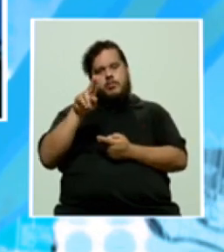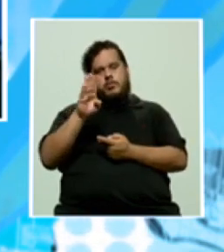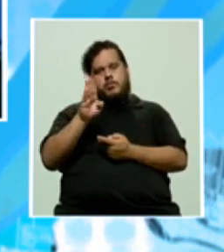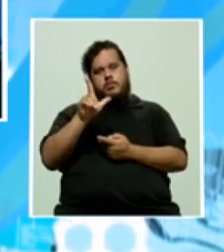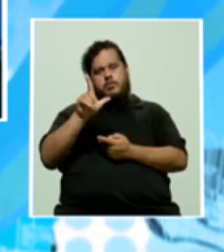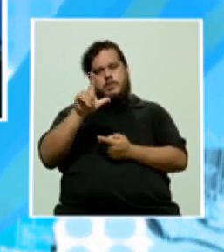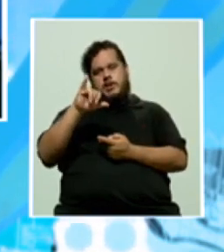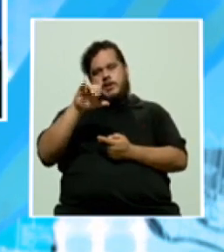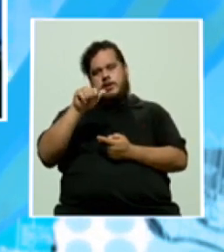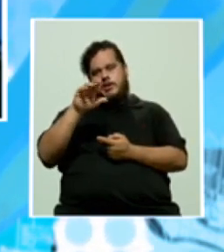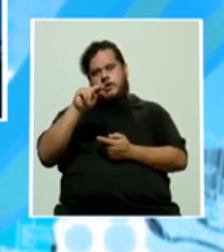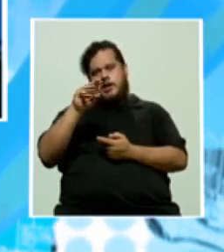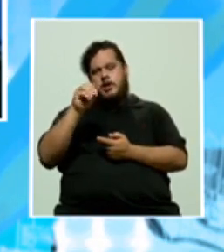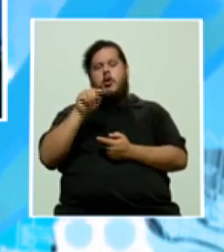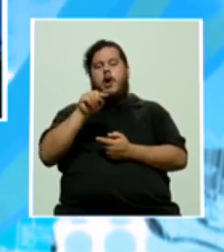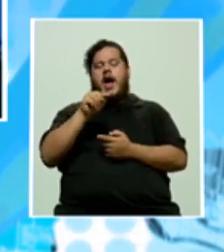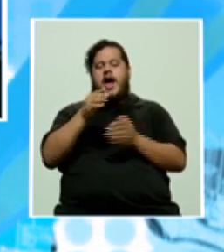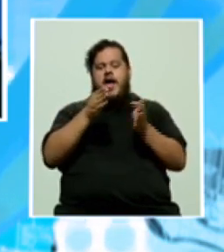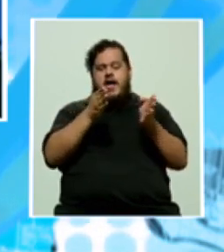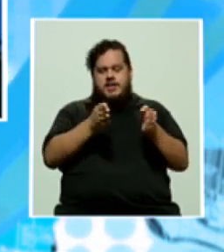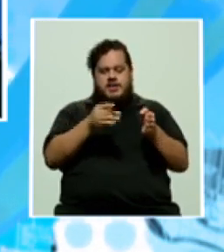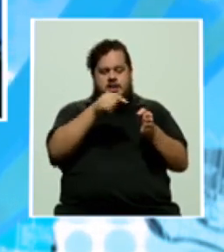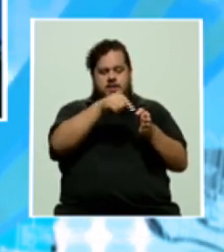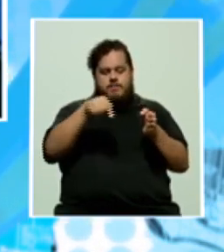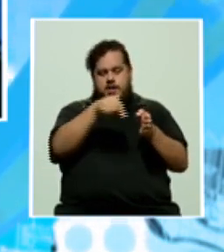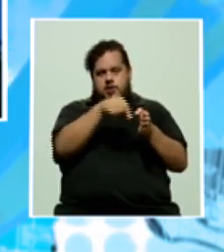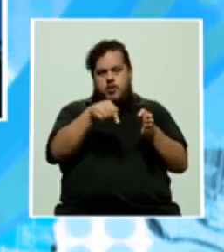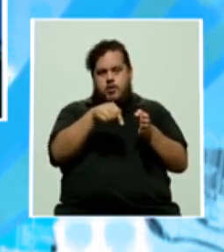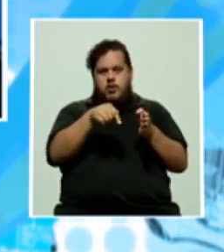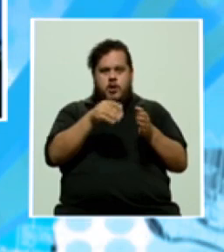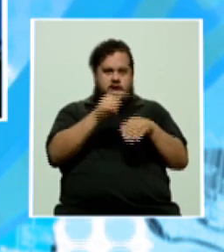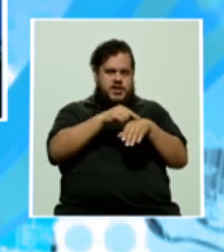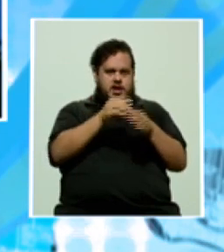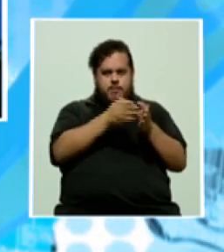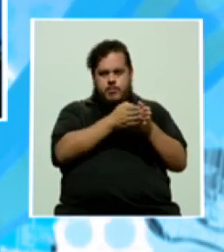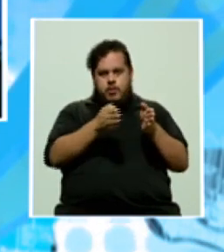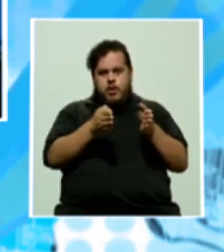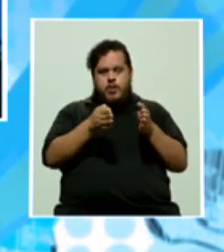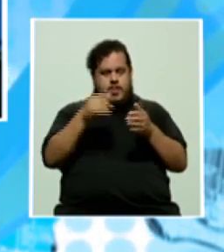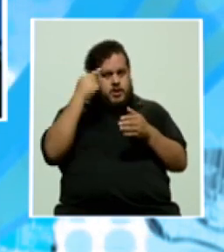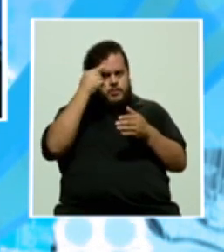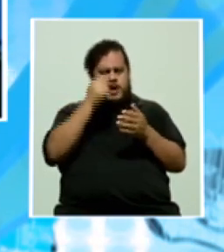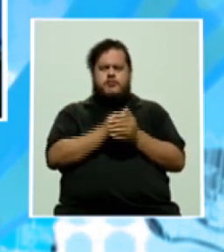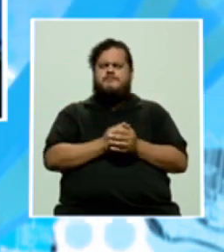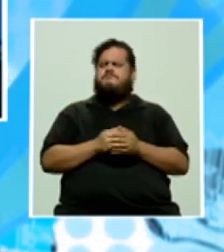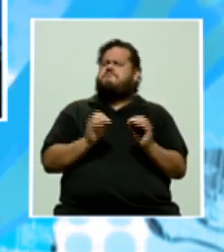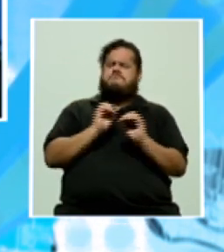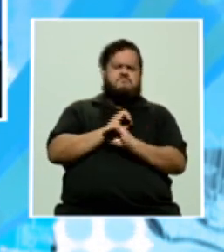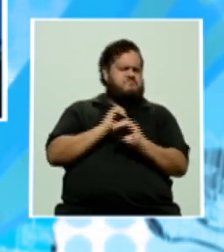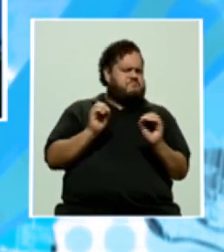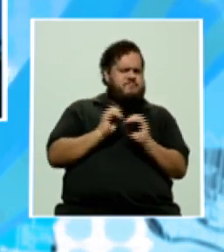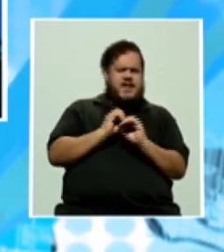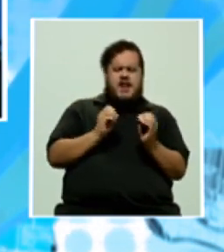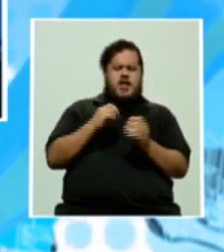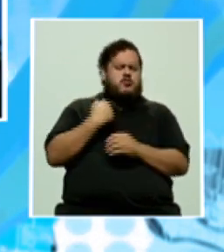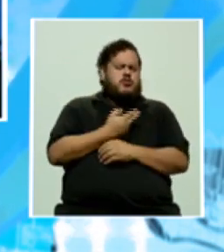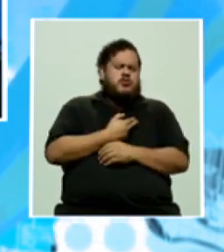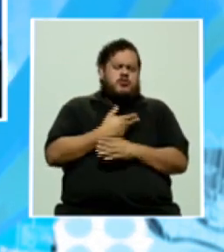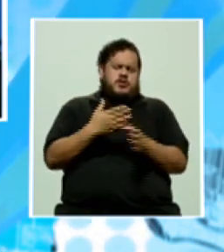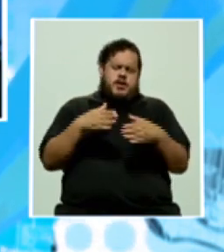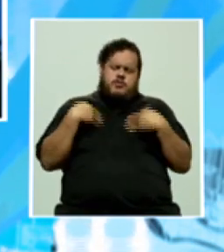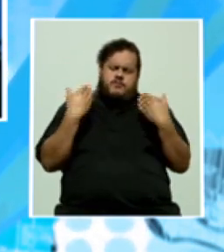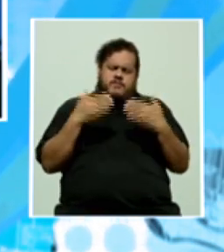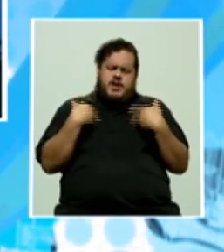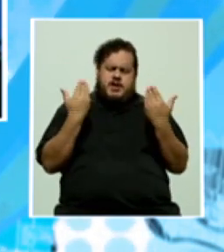de gobierno? No, para nada, para nada. Nosotros estamos muy contentos con el performance